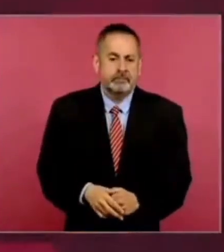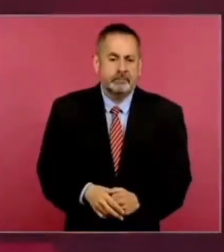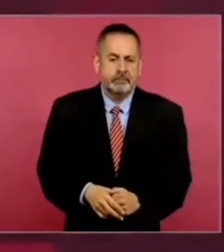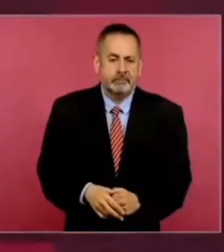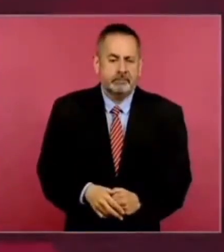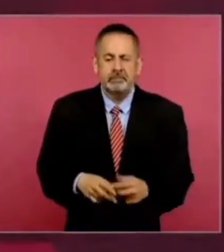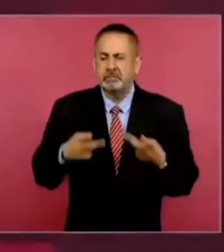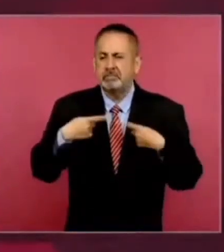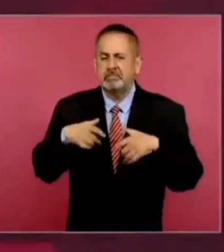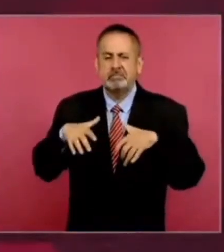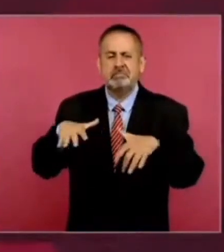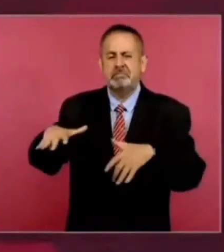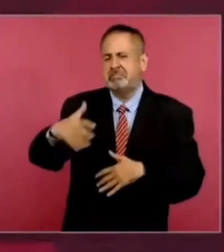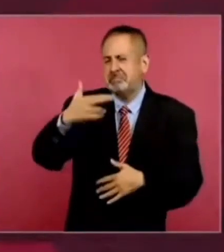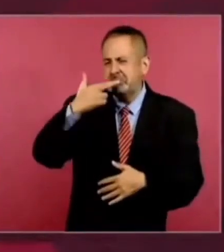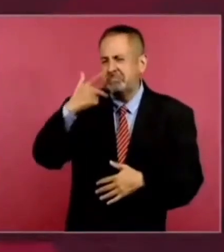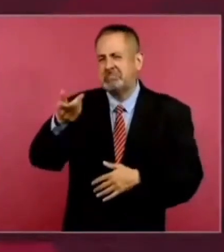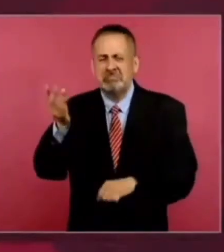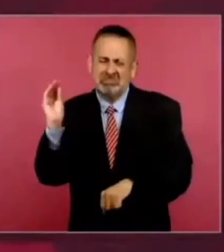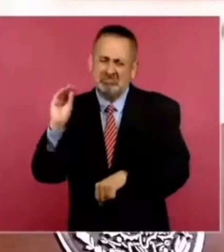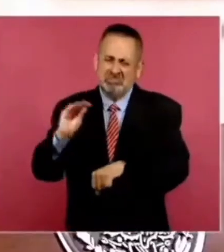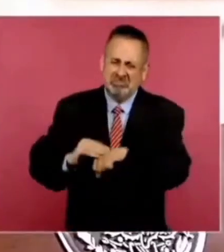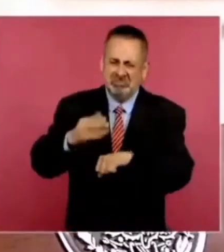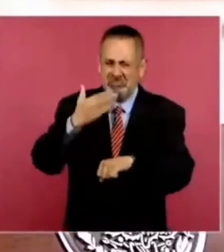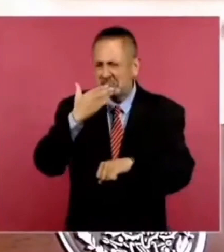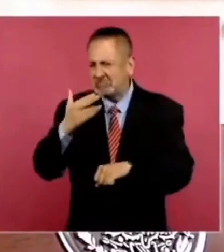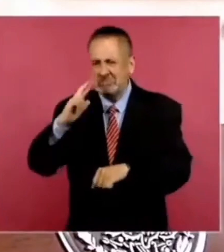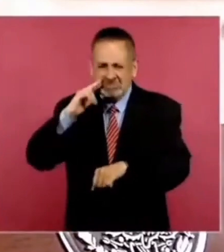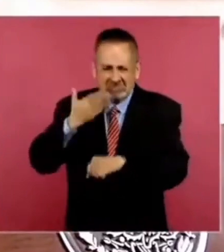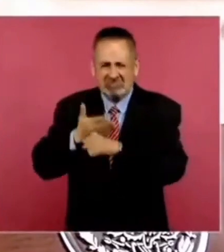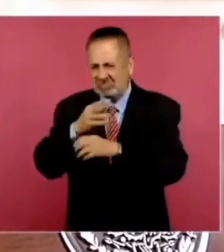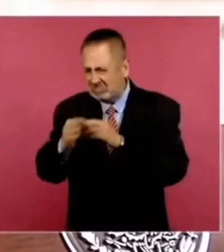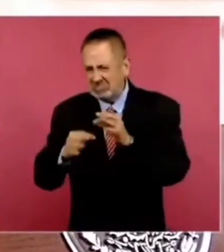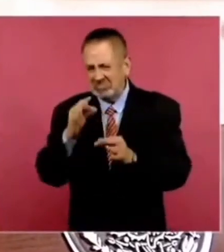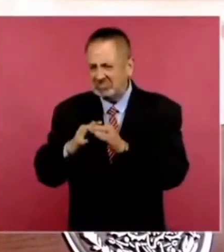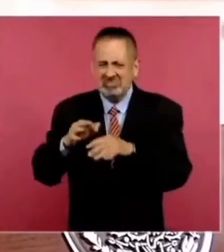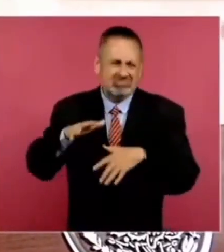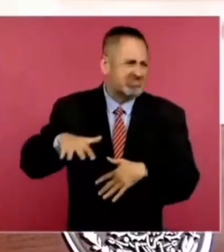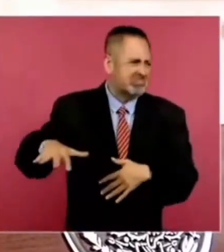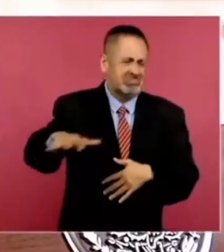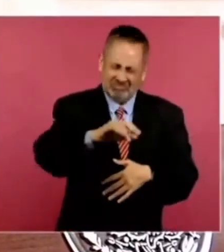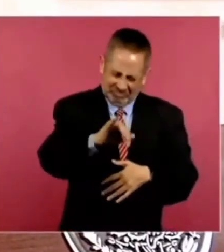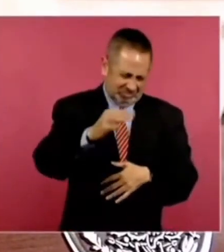El pueblo es el mejor portado, el más responsable.